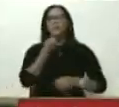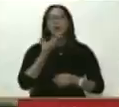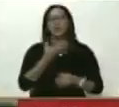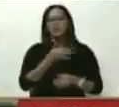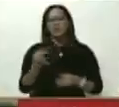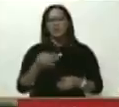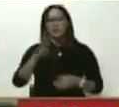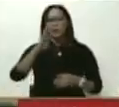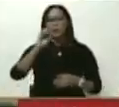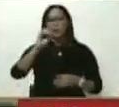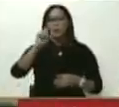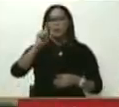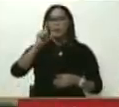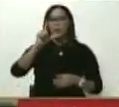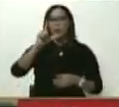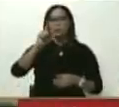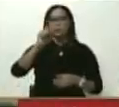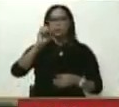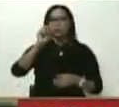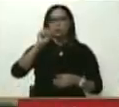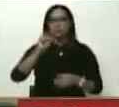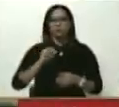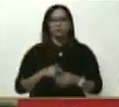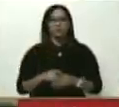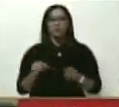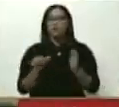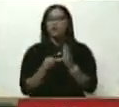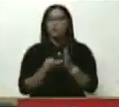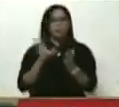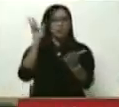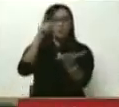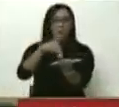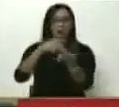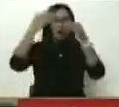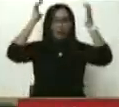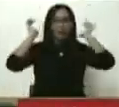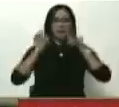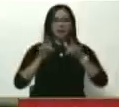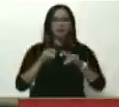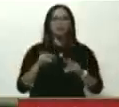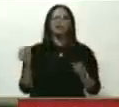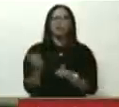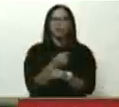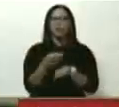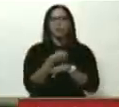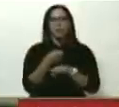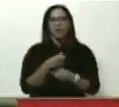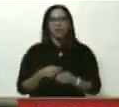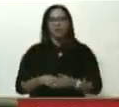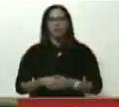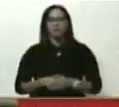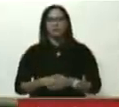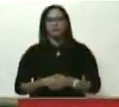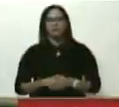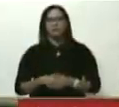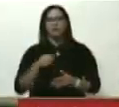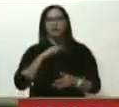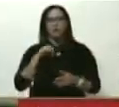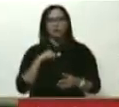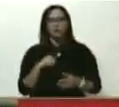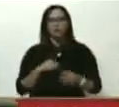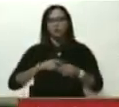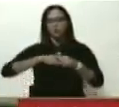dando golpes de Estado. Donde va Almagro, viene el golpe de Estado. Por eso nosotros nos fuimos de la